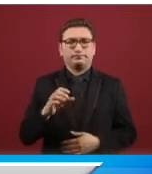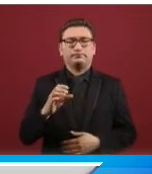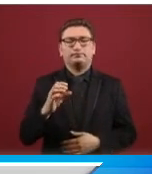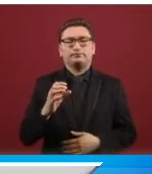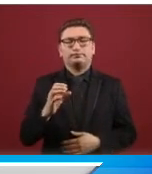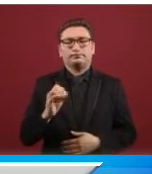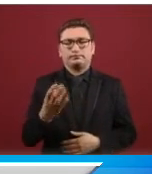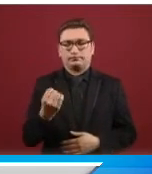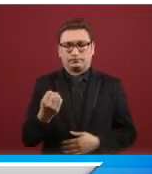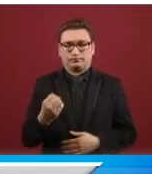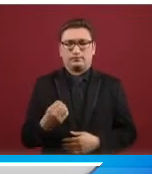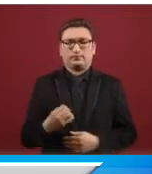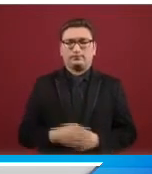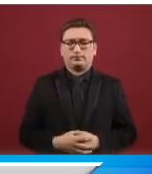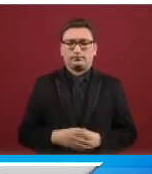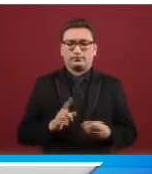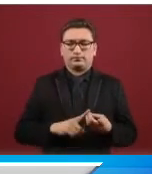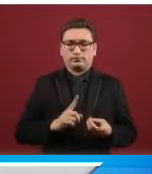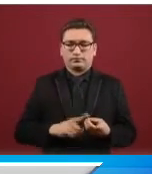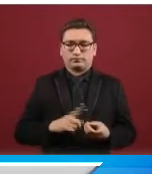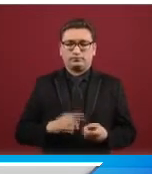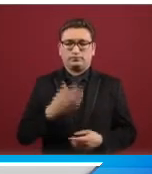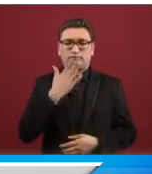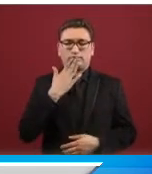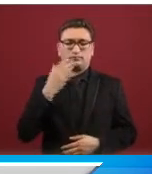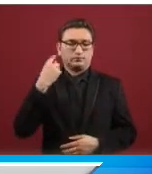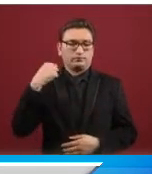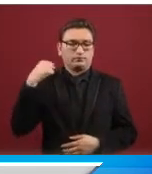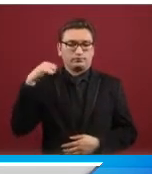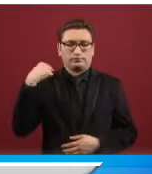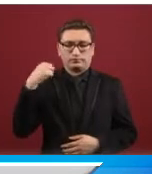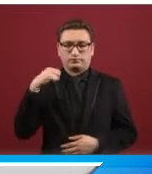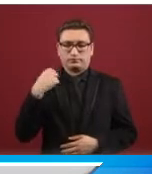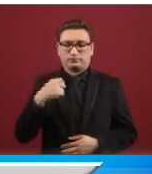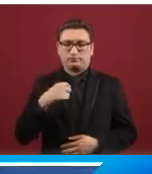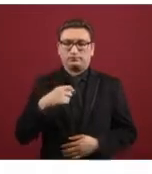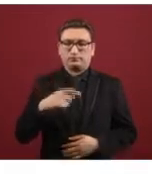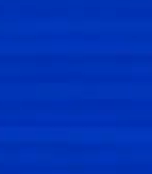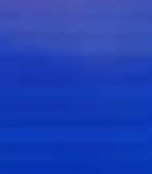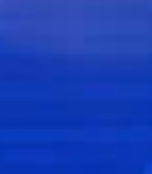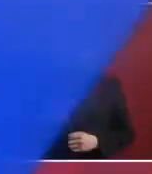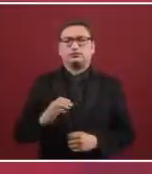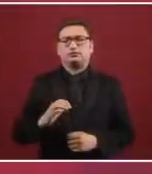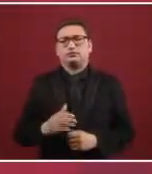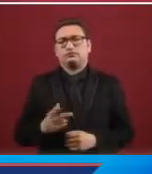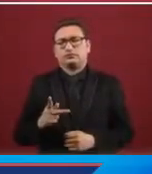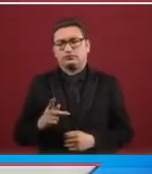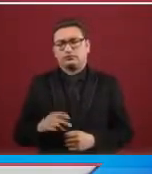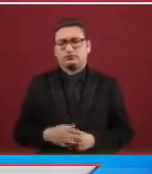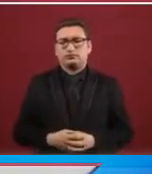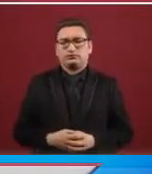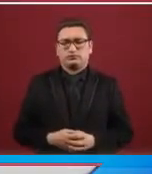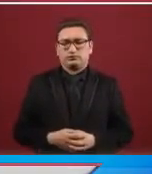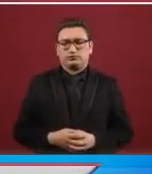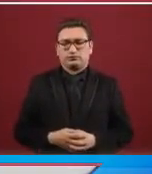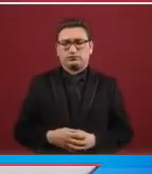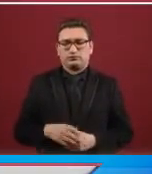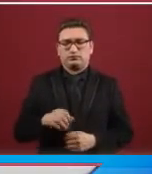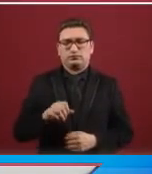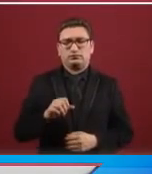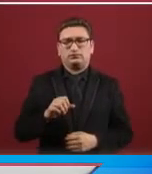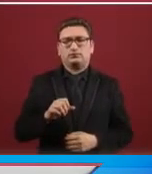por lo que invitamos a nuestros escuchas a visitar esta página y descargar sus aplicaciones. Extinción de